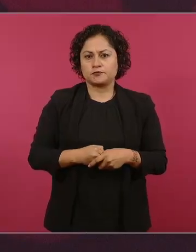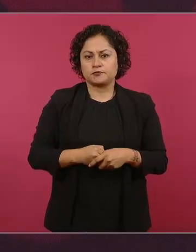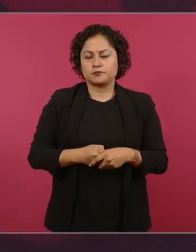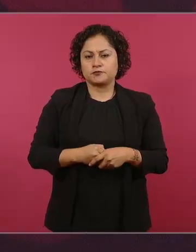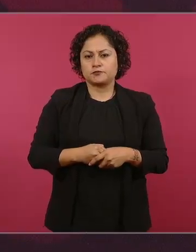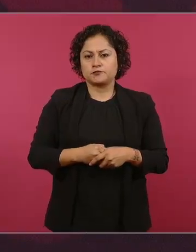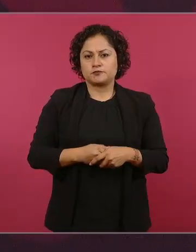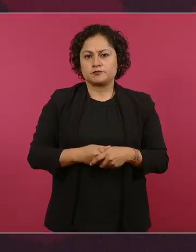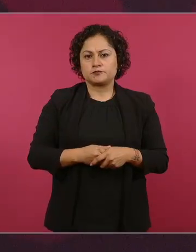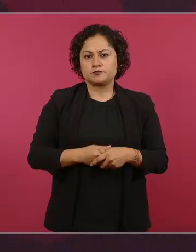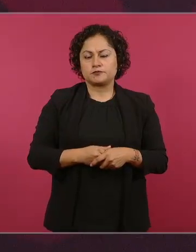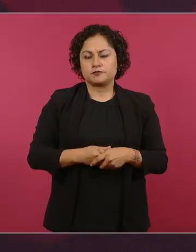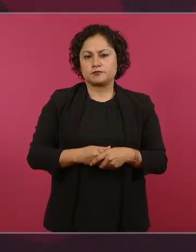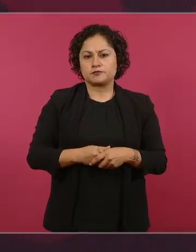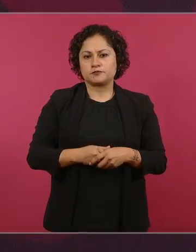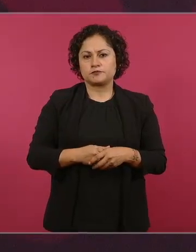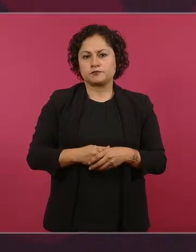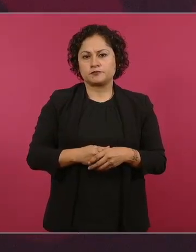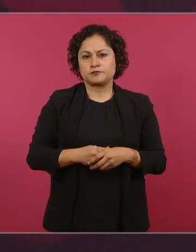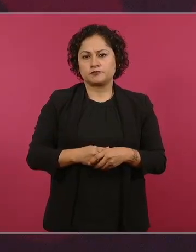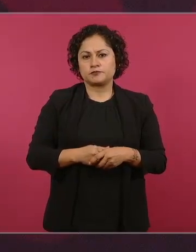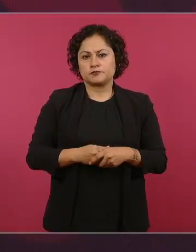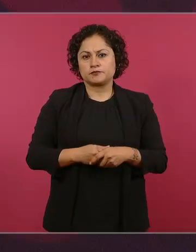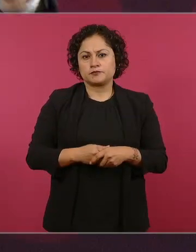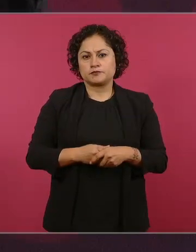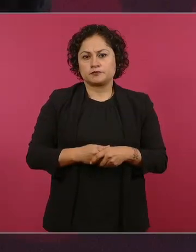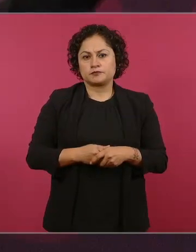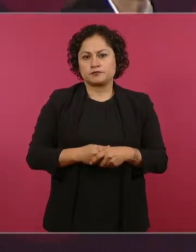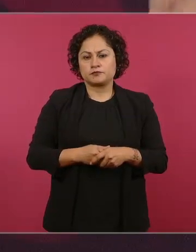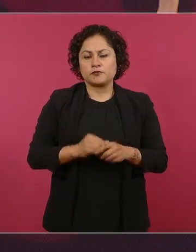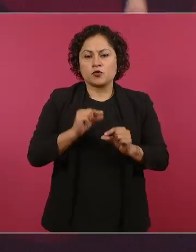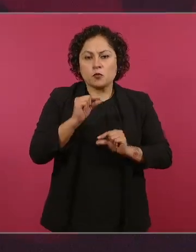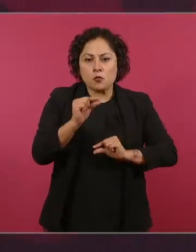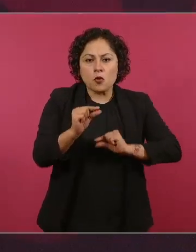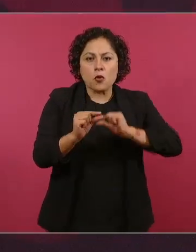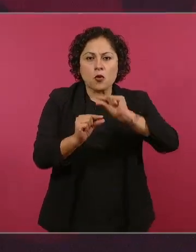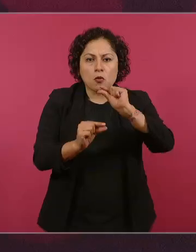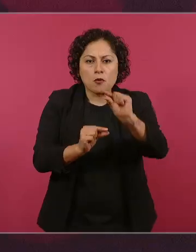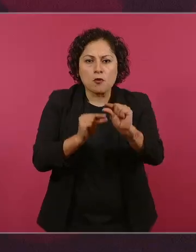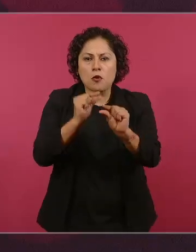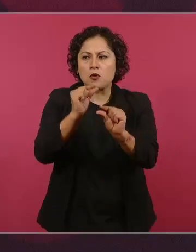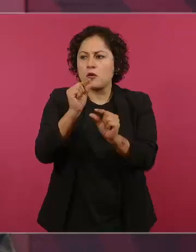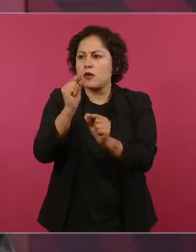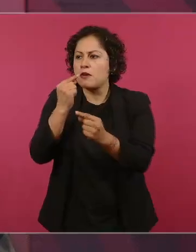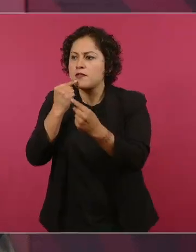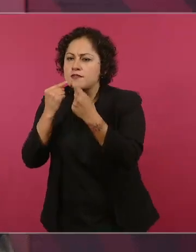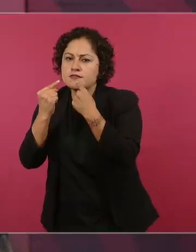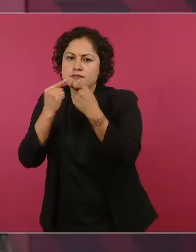¿Cómo se va persuadiendo a todos ellos